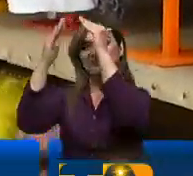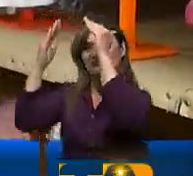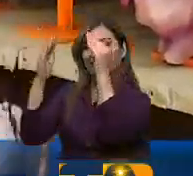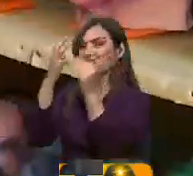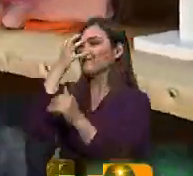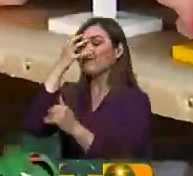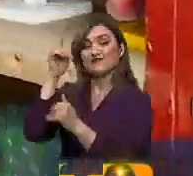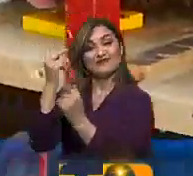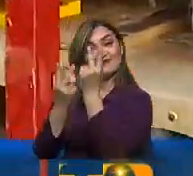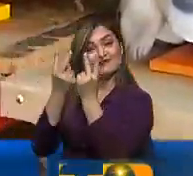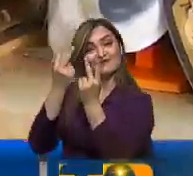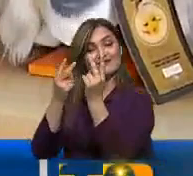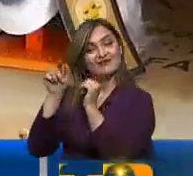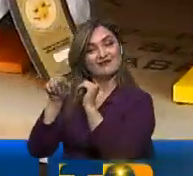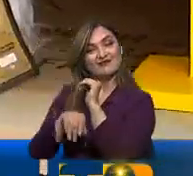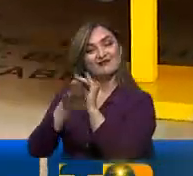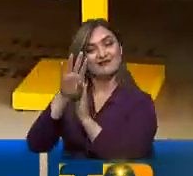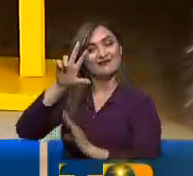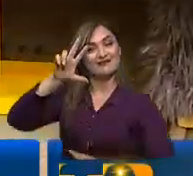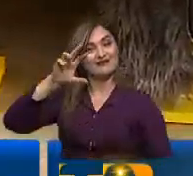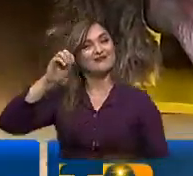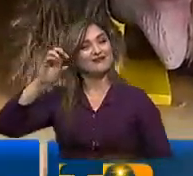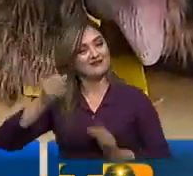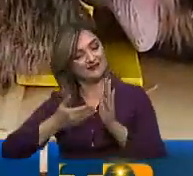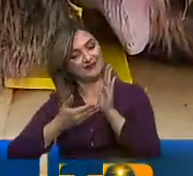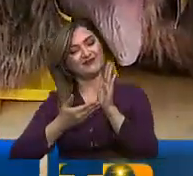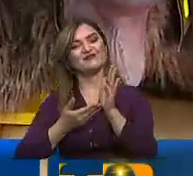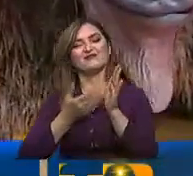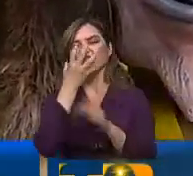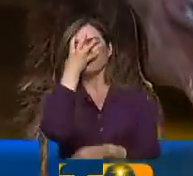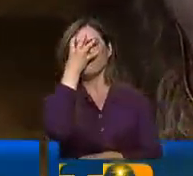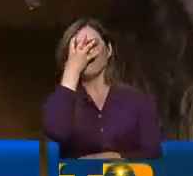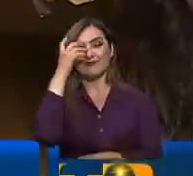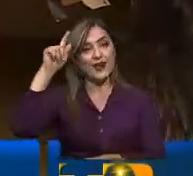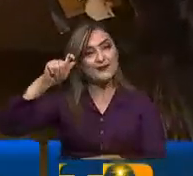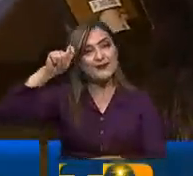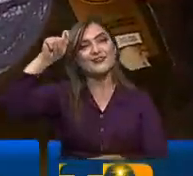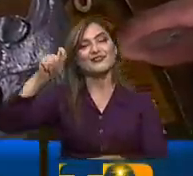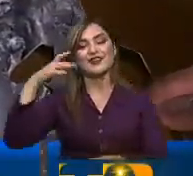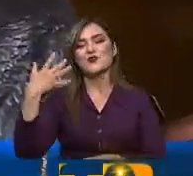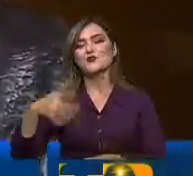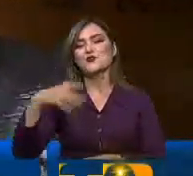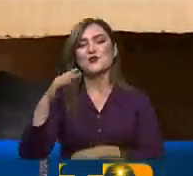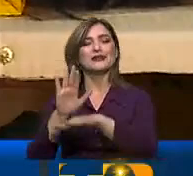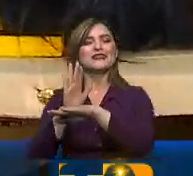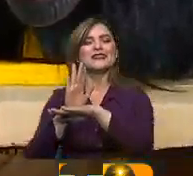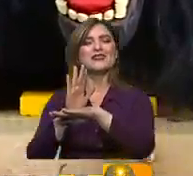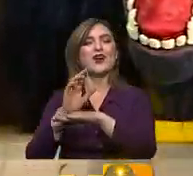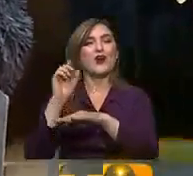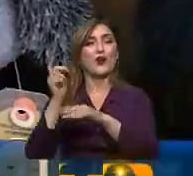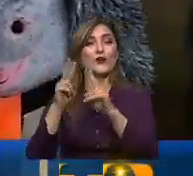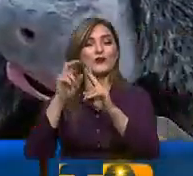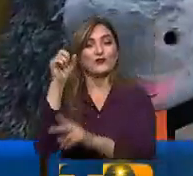Careta. Aquí podemos encontrar más de 300 modelos de máscaras que van desde películas y series muy reconocidas como El